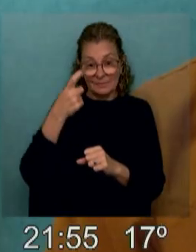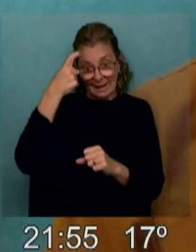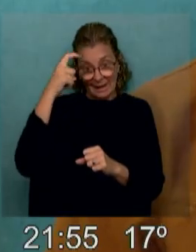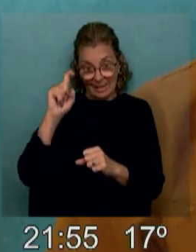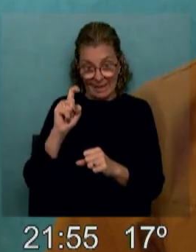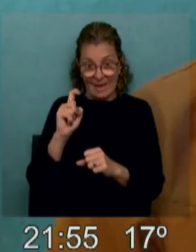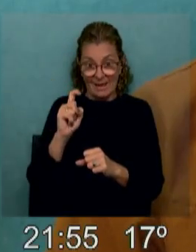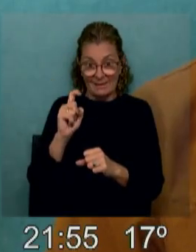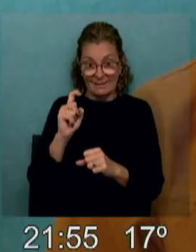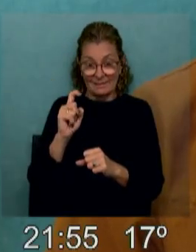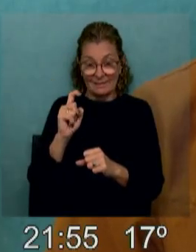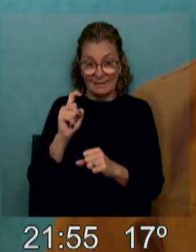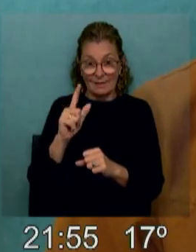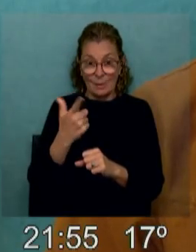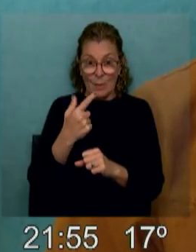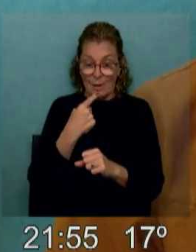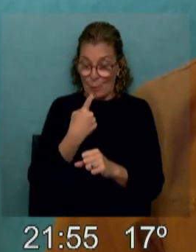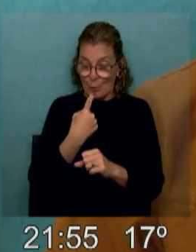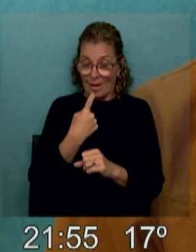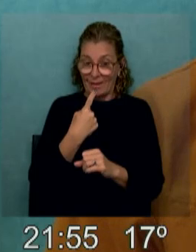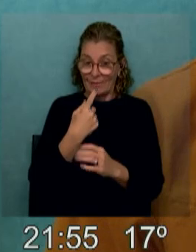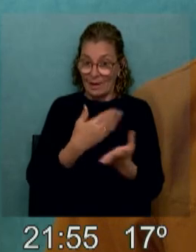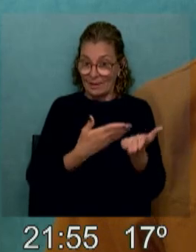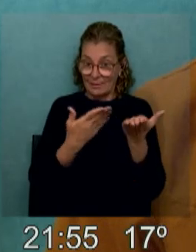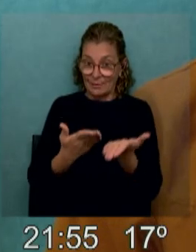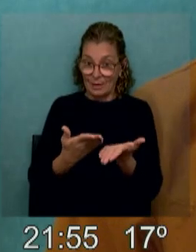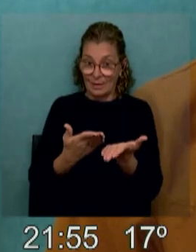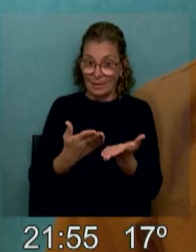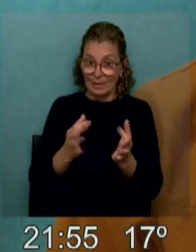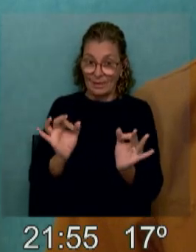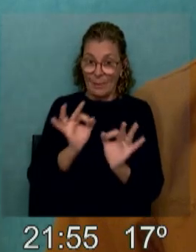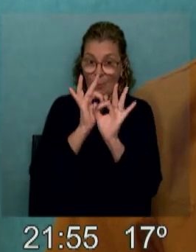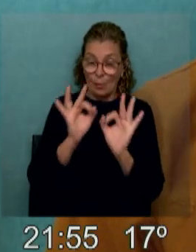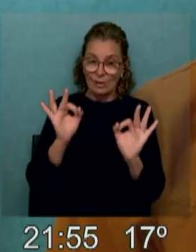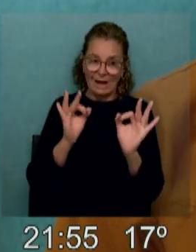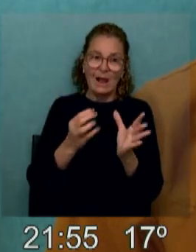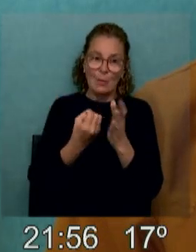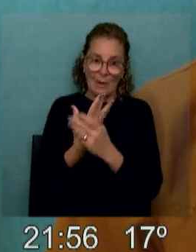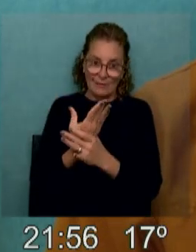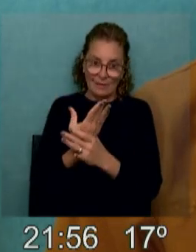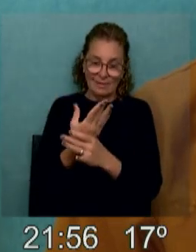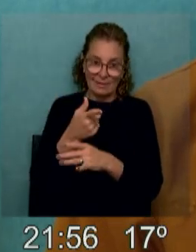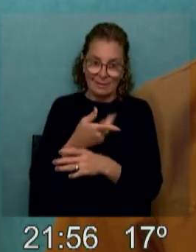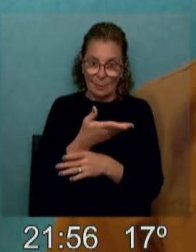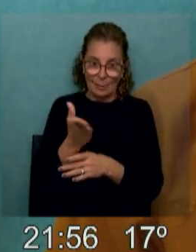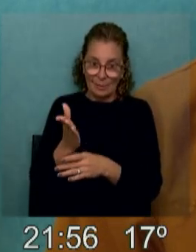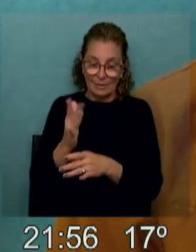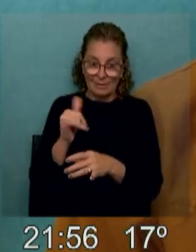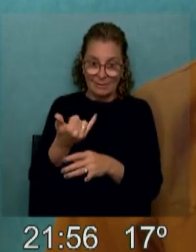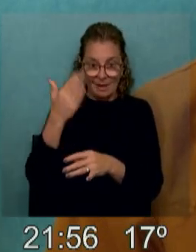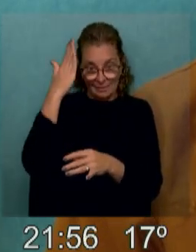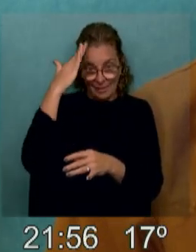que... Sin duda van a recibir una dosis de temas nuevos que eso como público, digamos, ya